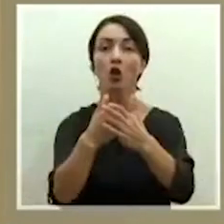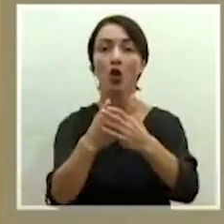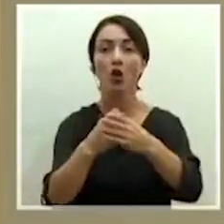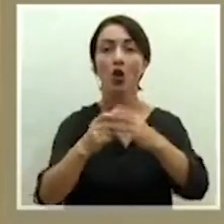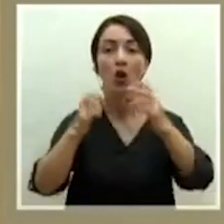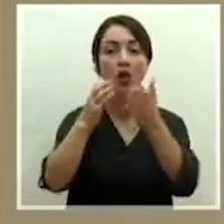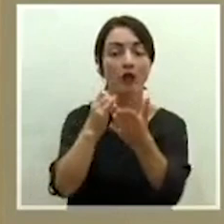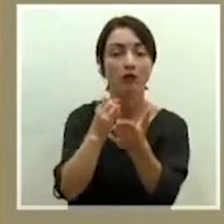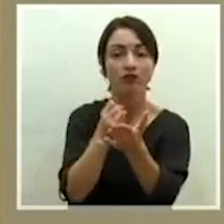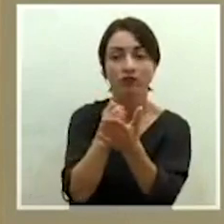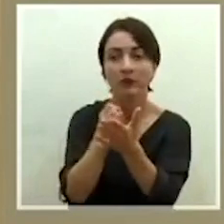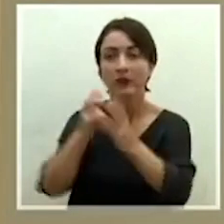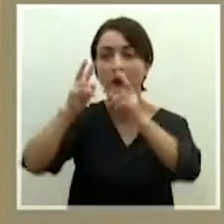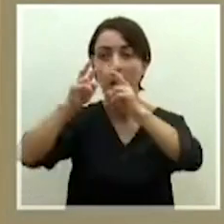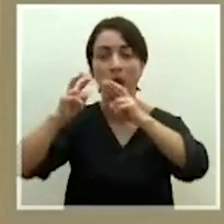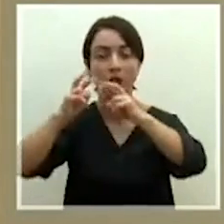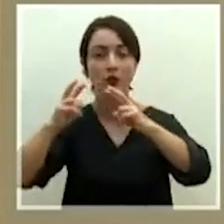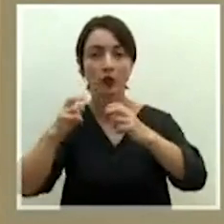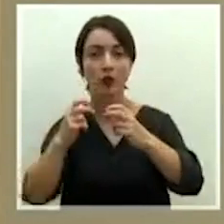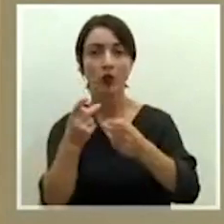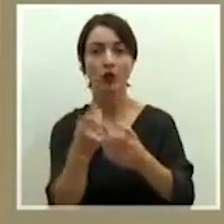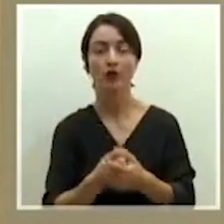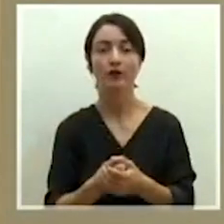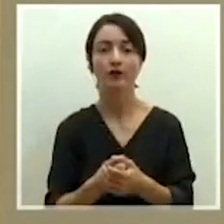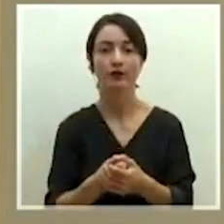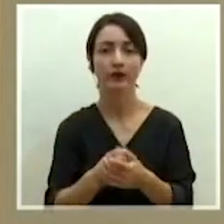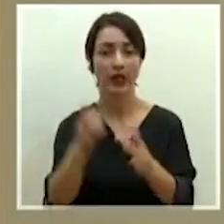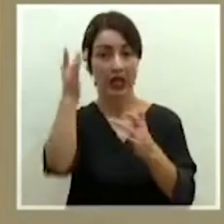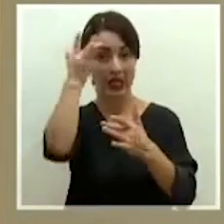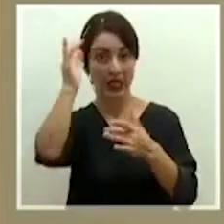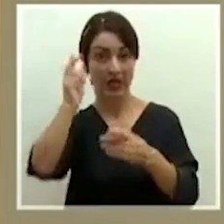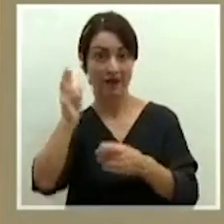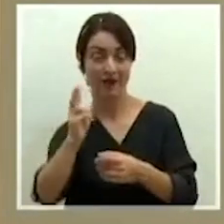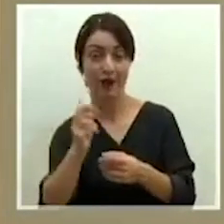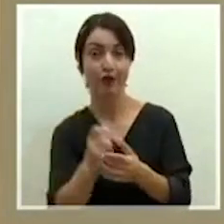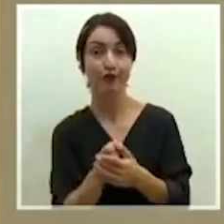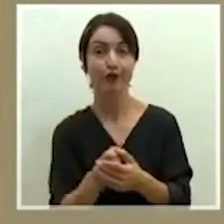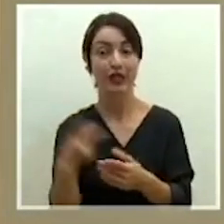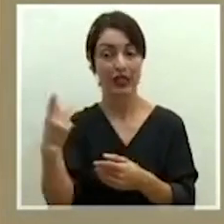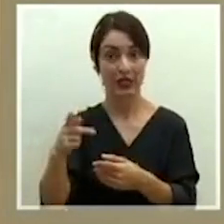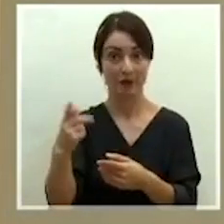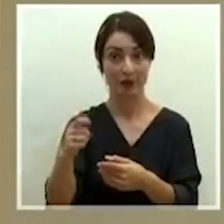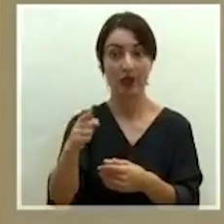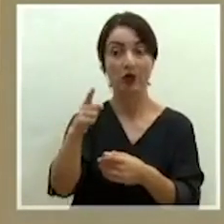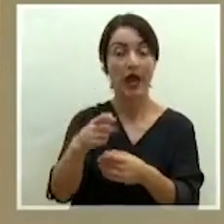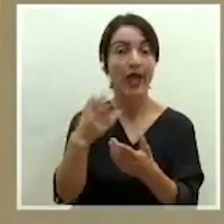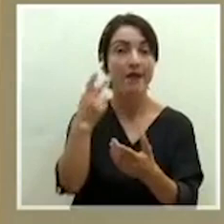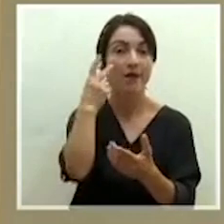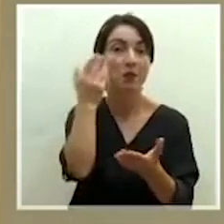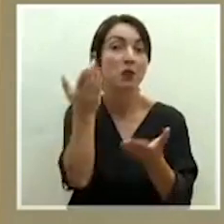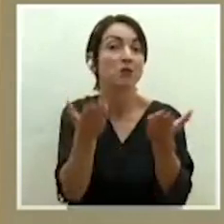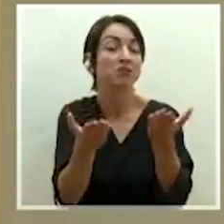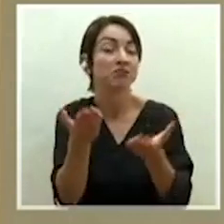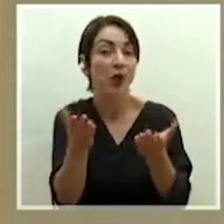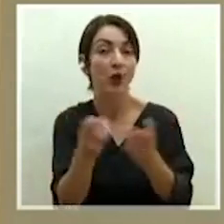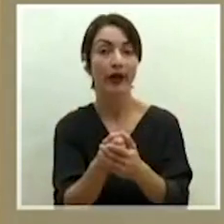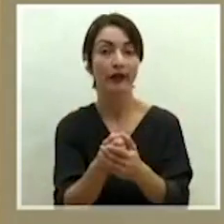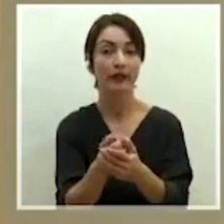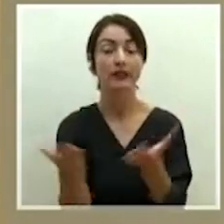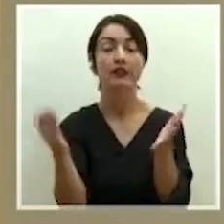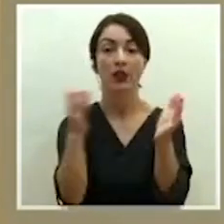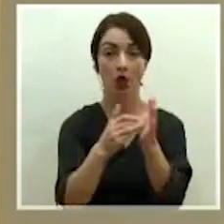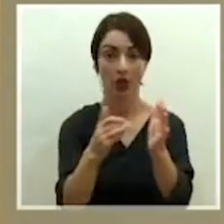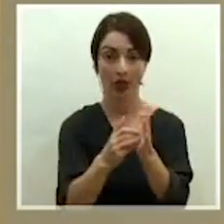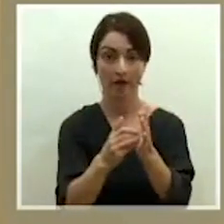estrictamente científico, una valoración epidemiológica y de riesgos, y por ahí estaremos viendo si